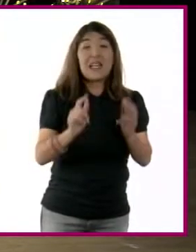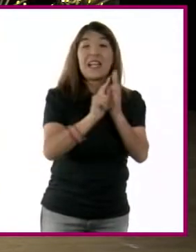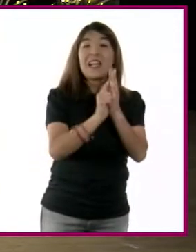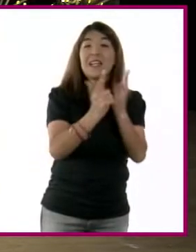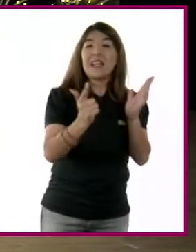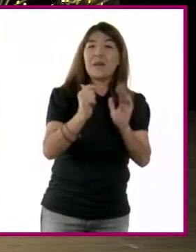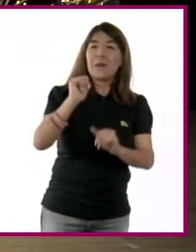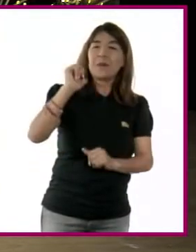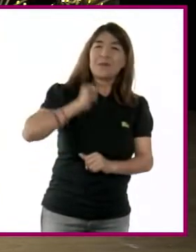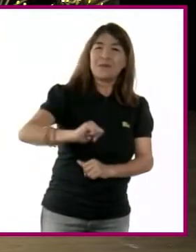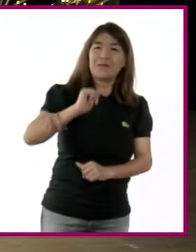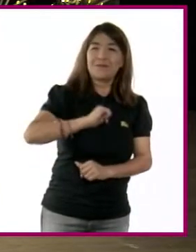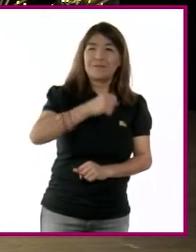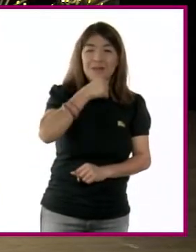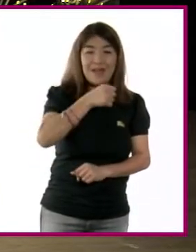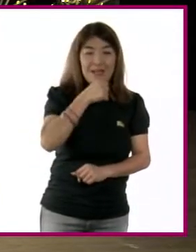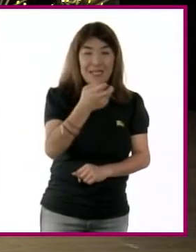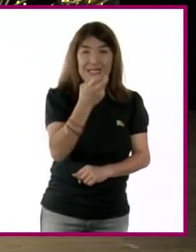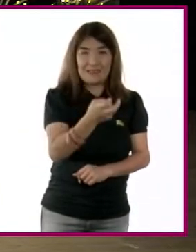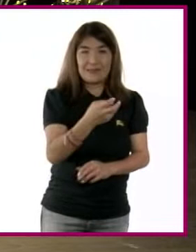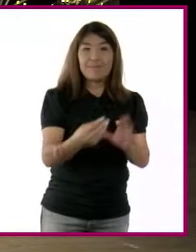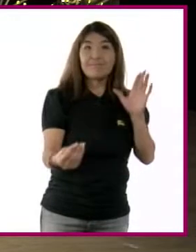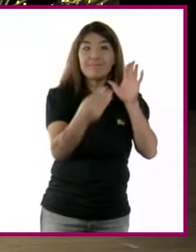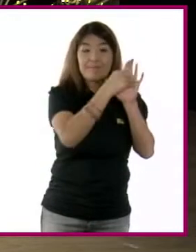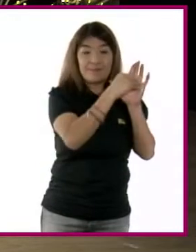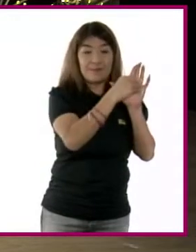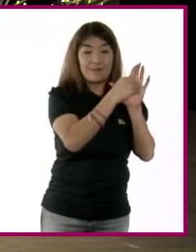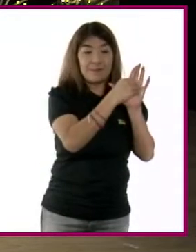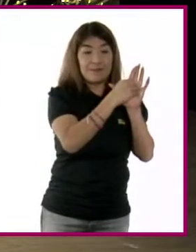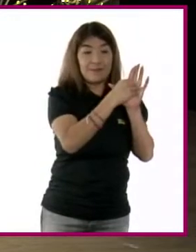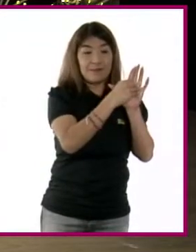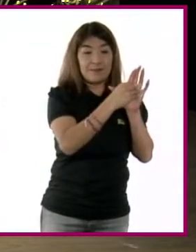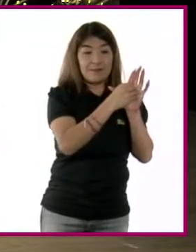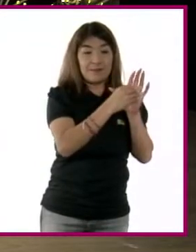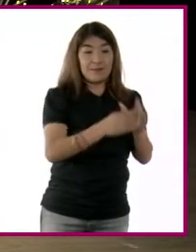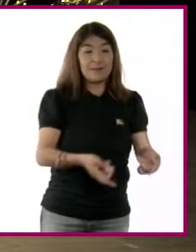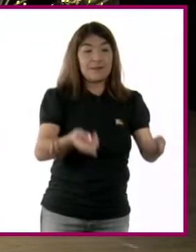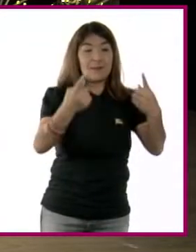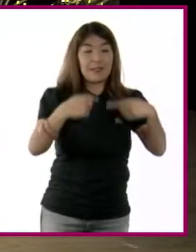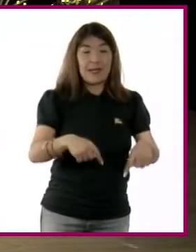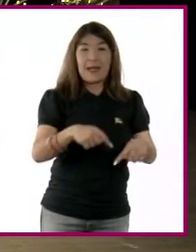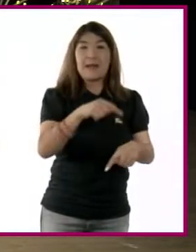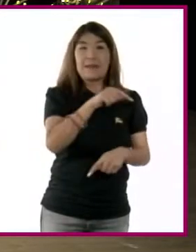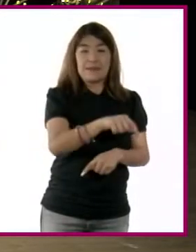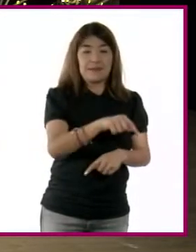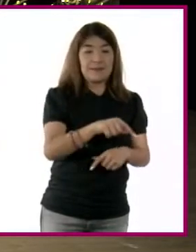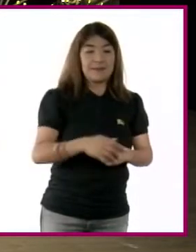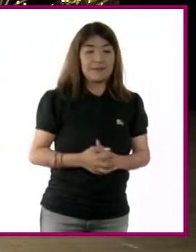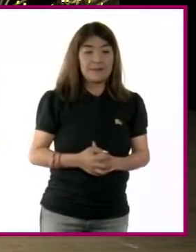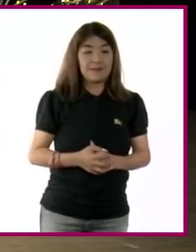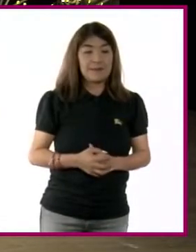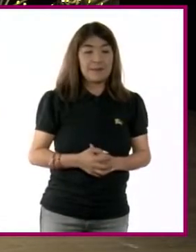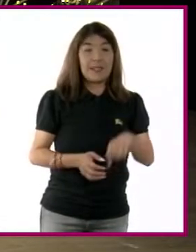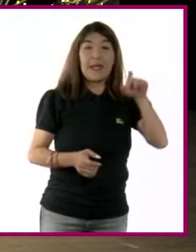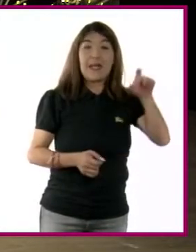viejos, que irían en el espacio superior. En el espacio inferior determinado vamos a poner X', la negación de